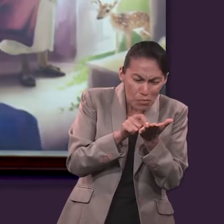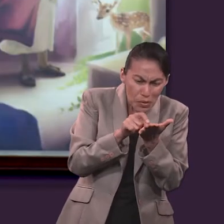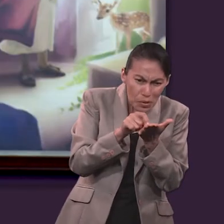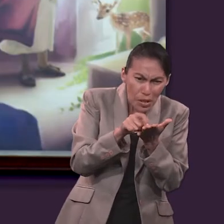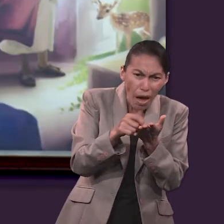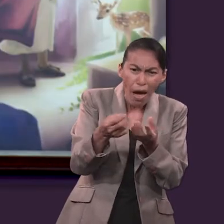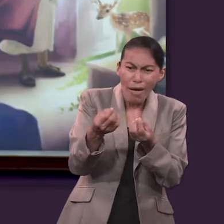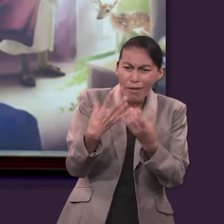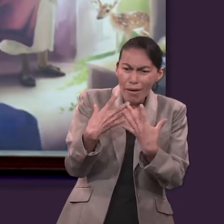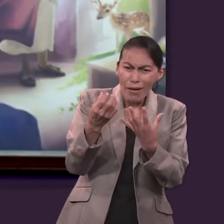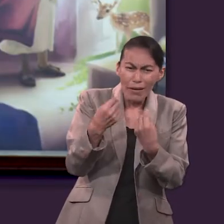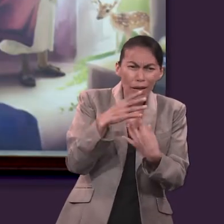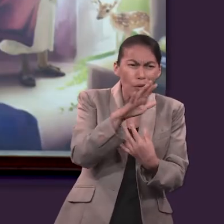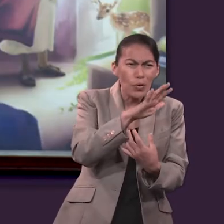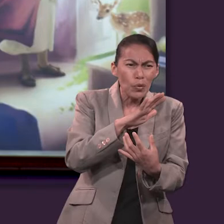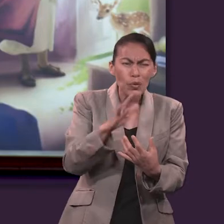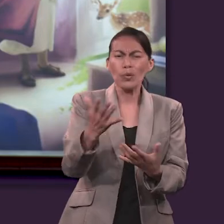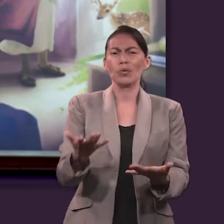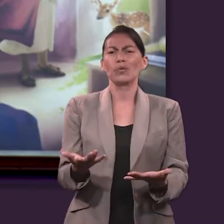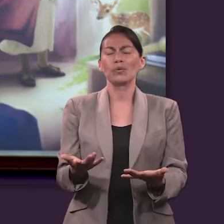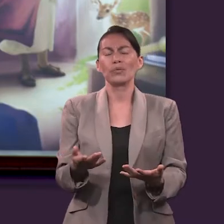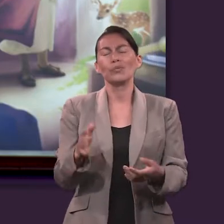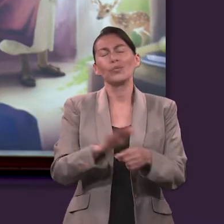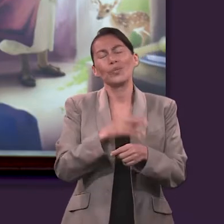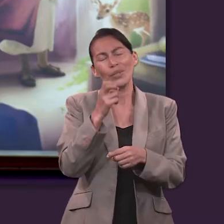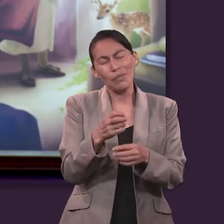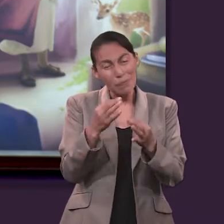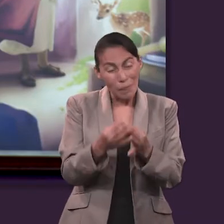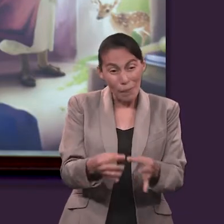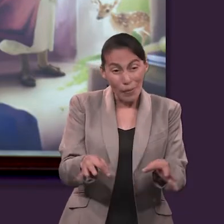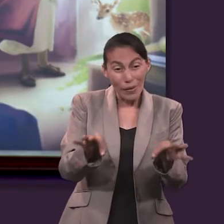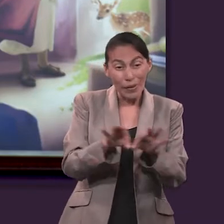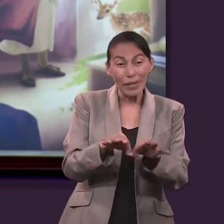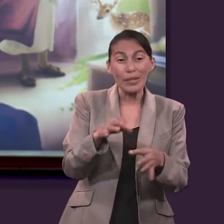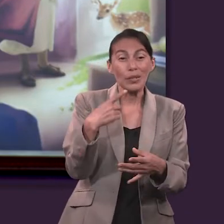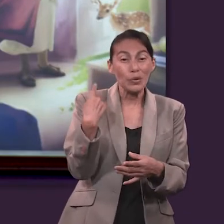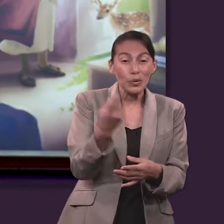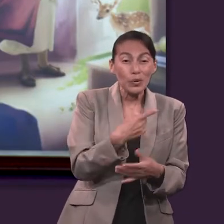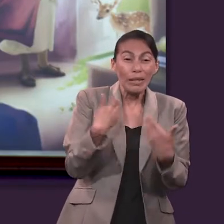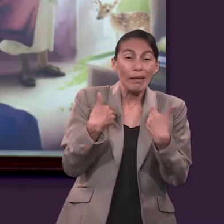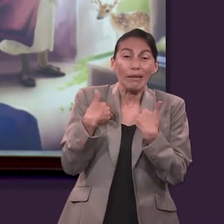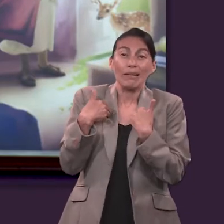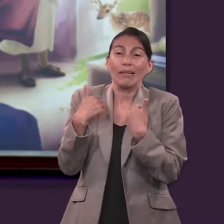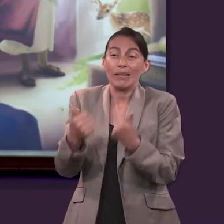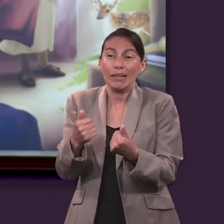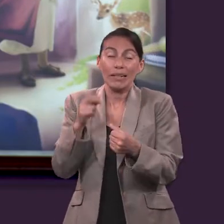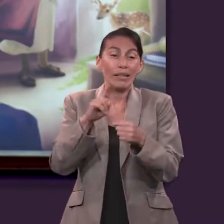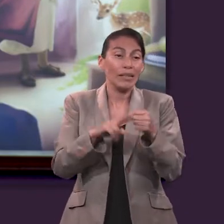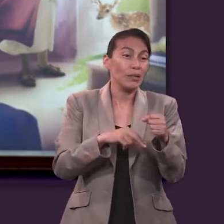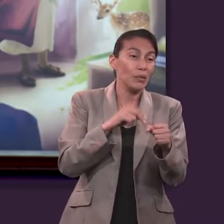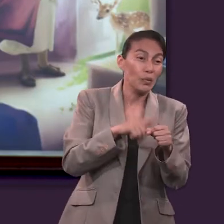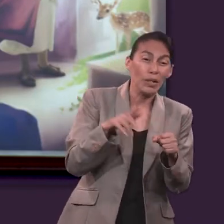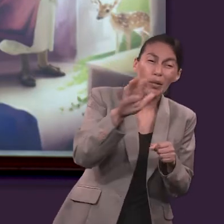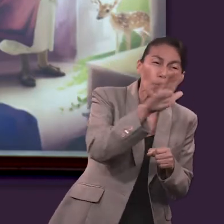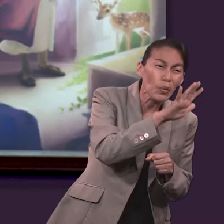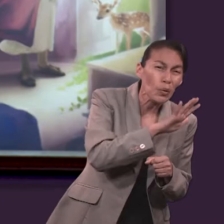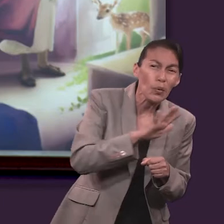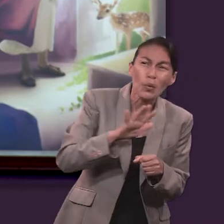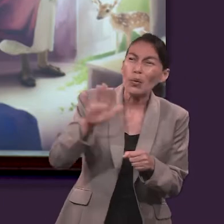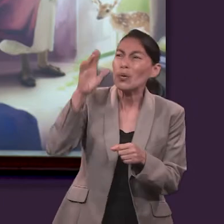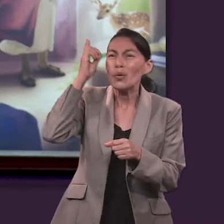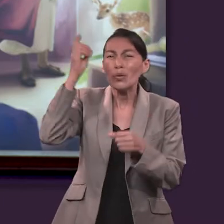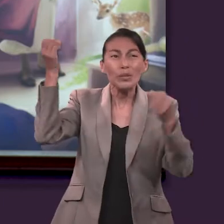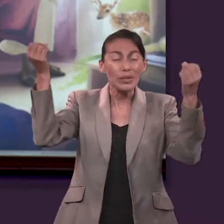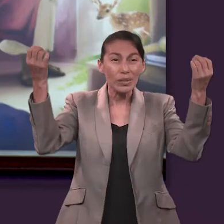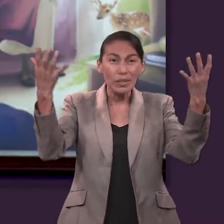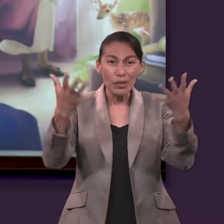Entonces creo que este es uno de los más importantes mensajes que tenemos. La naturaleza muestra,